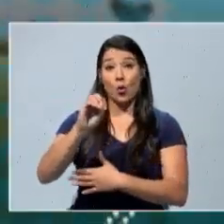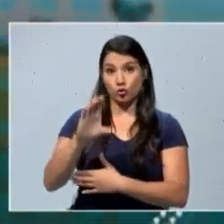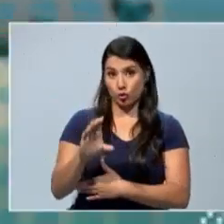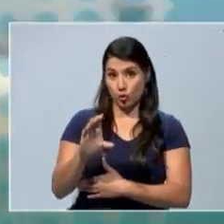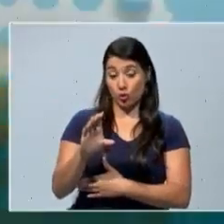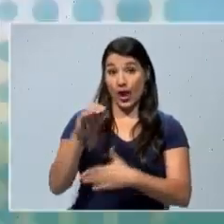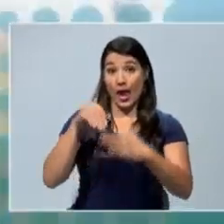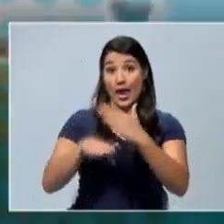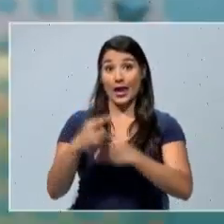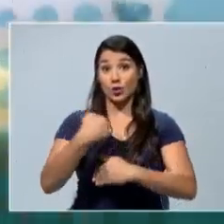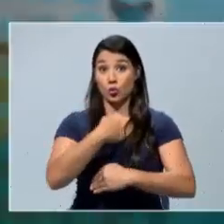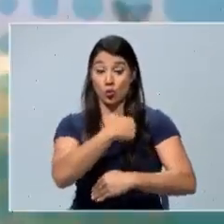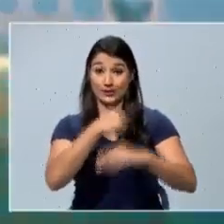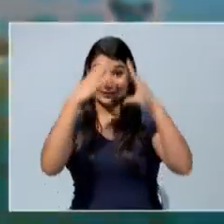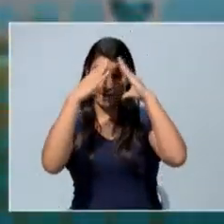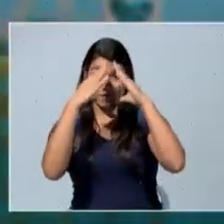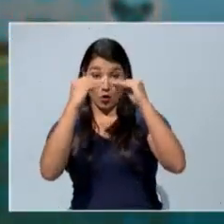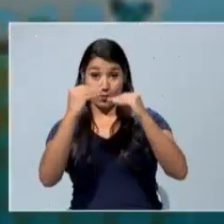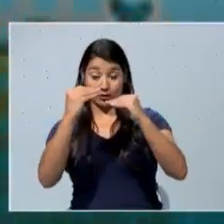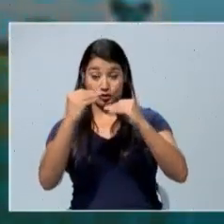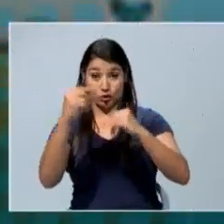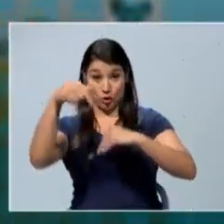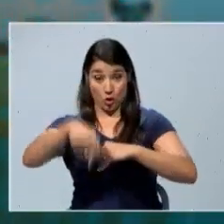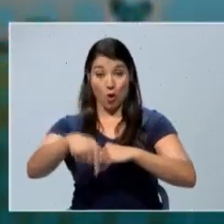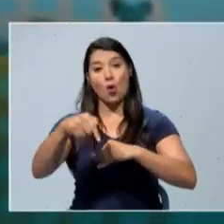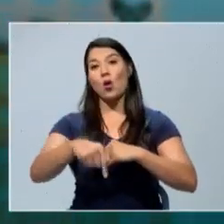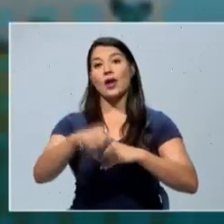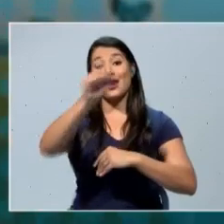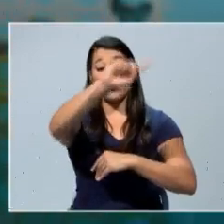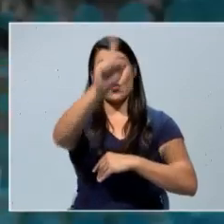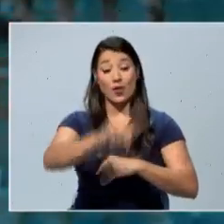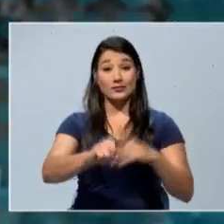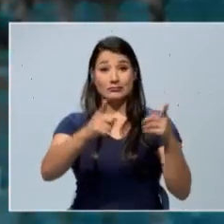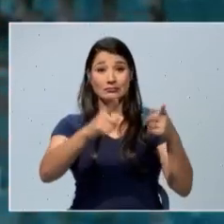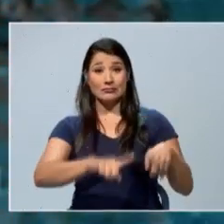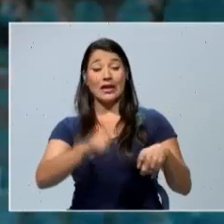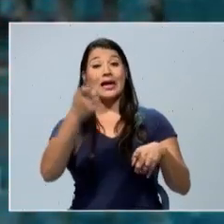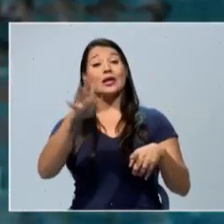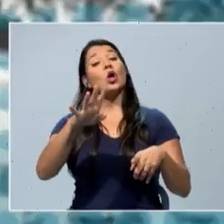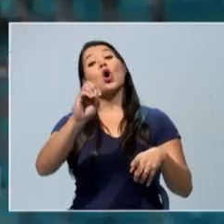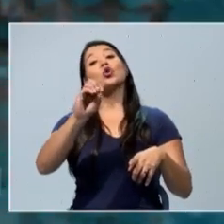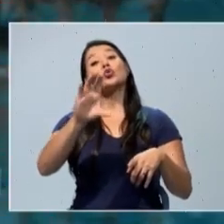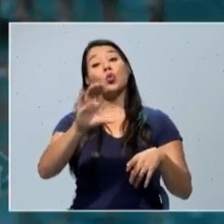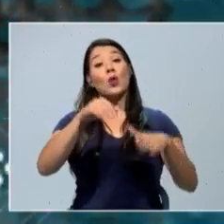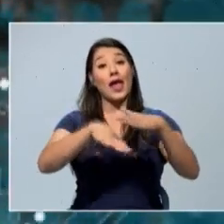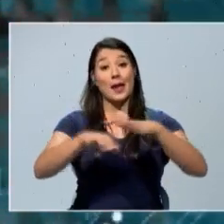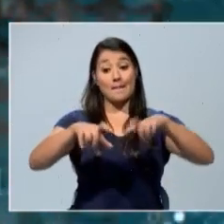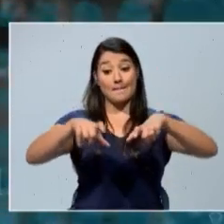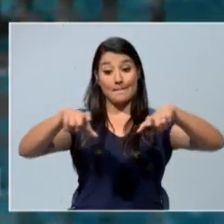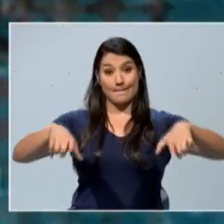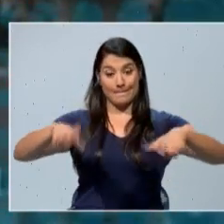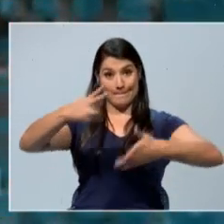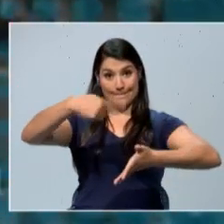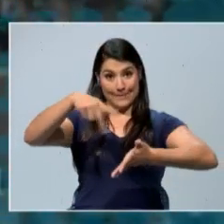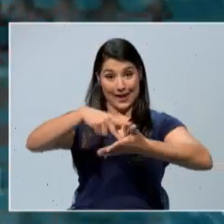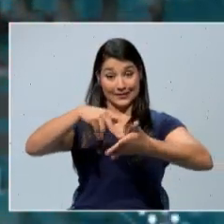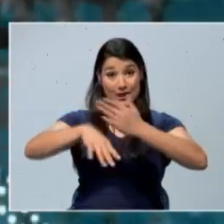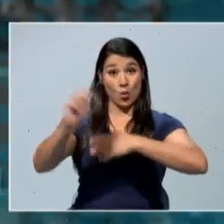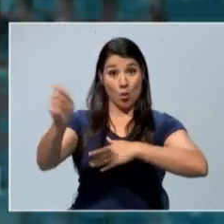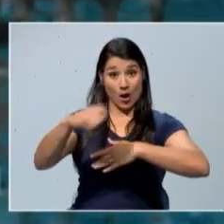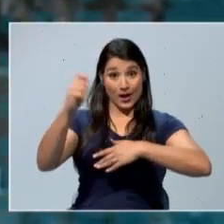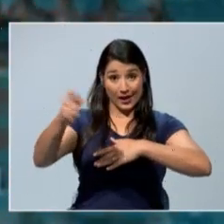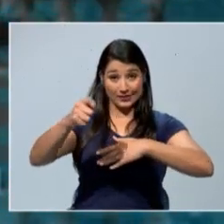del día le contamos que el rayo que cayó el 14 de octubre en una cancha de fútbol en Guanacaste alimentaría el encendido de